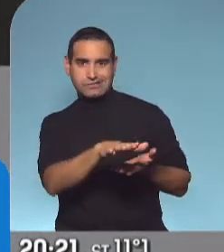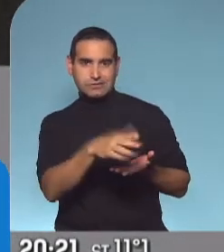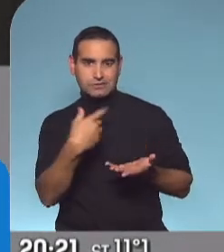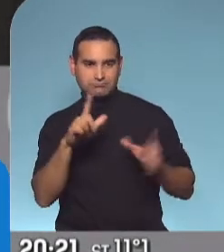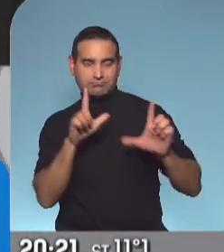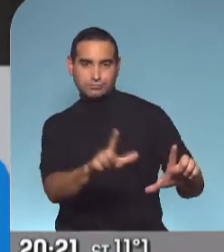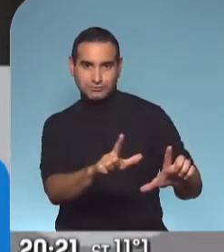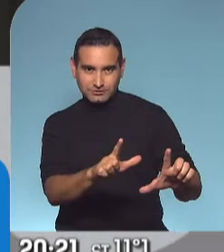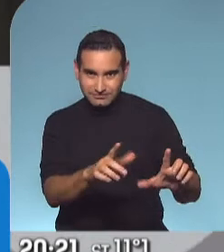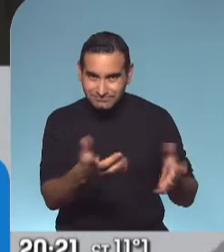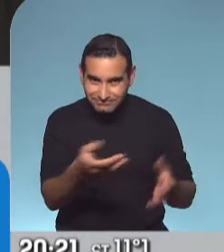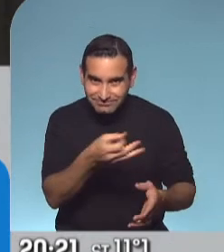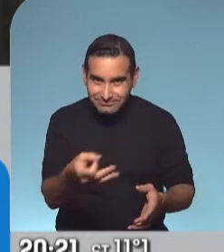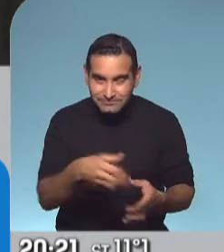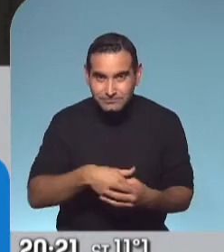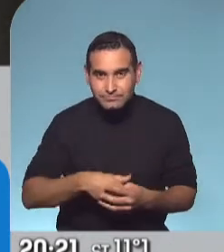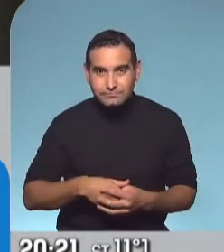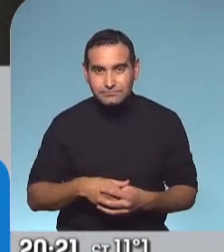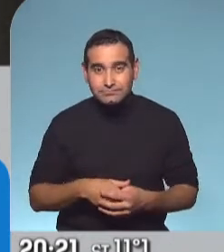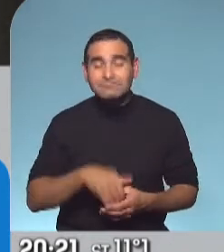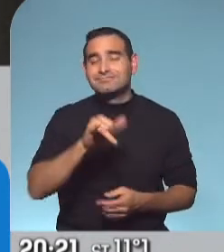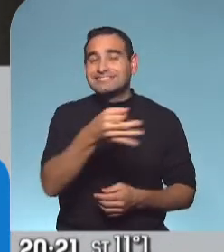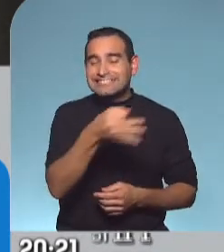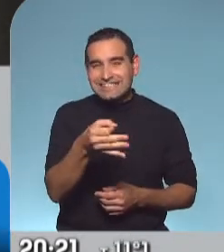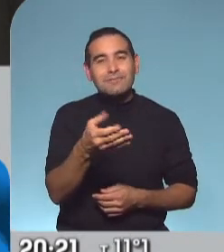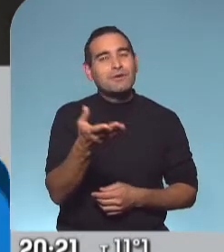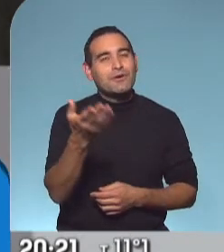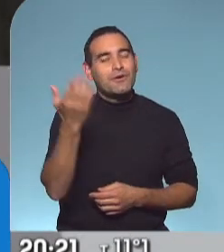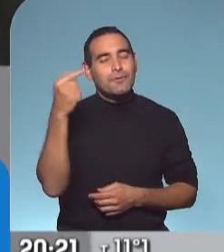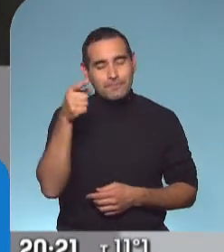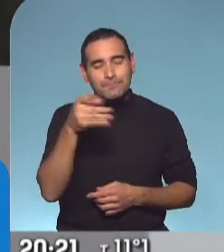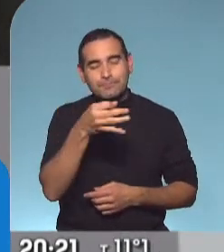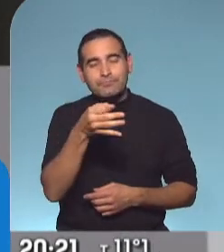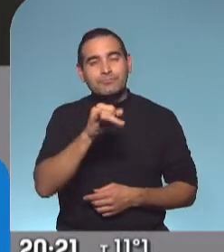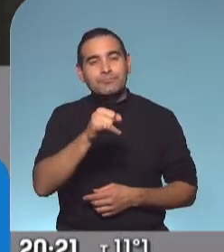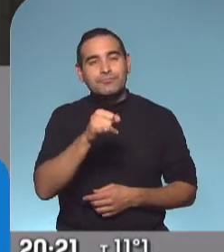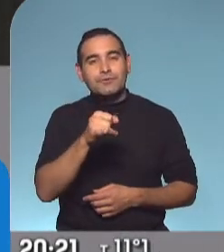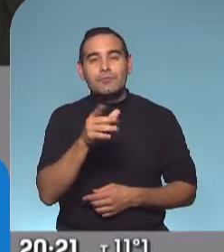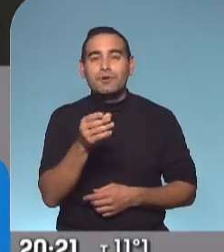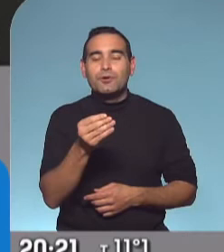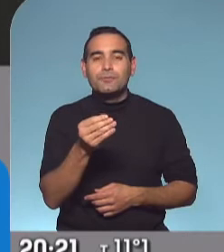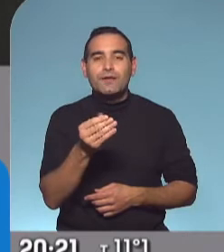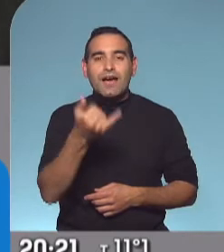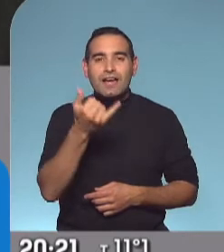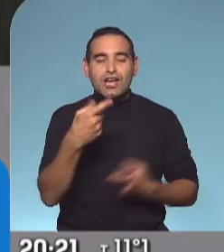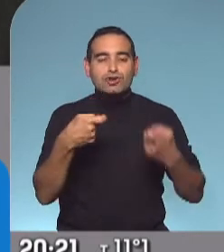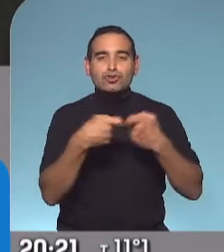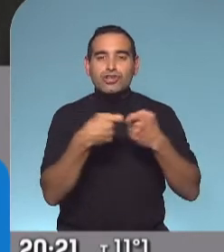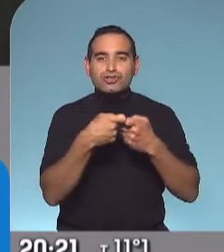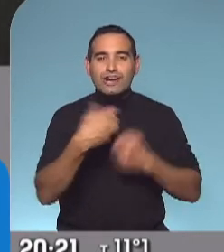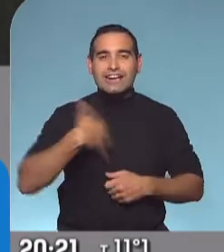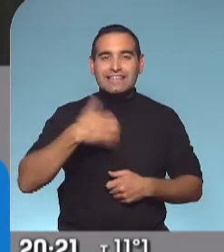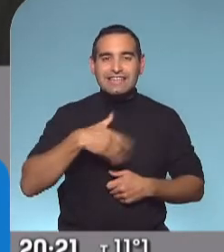ejemplo, de la peste rosa. Claro, pero eso está avalado justamente por esta Asociación Argentina